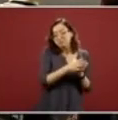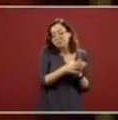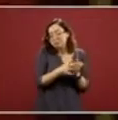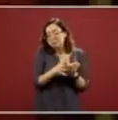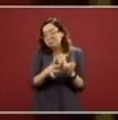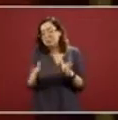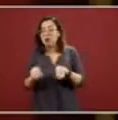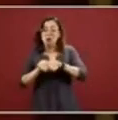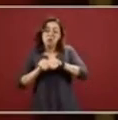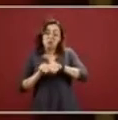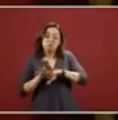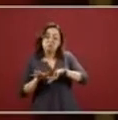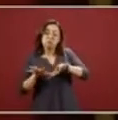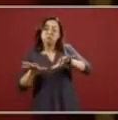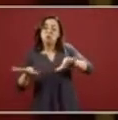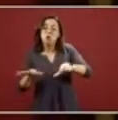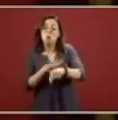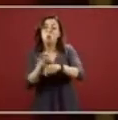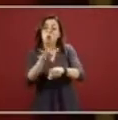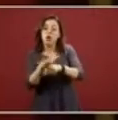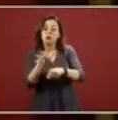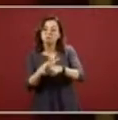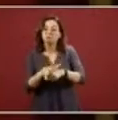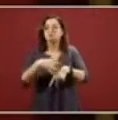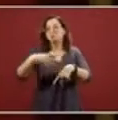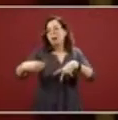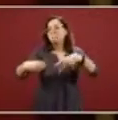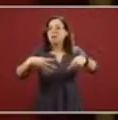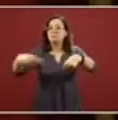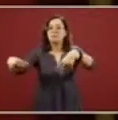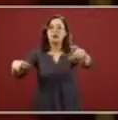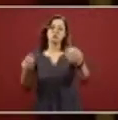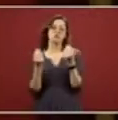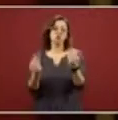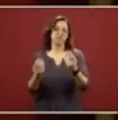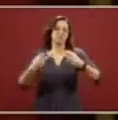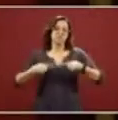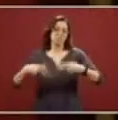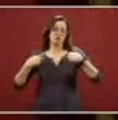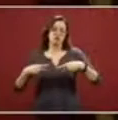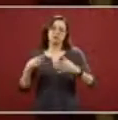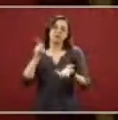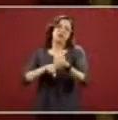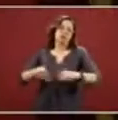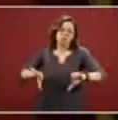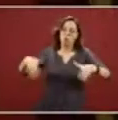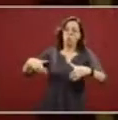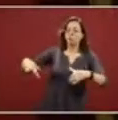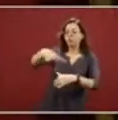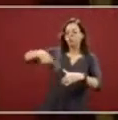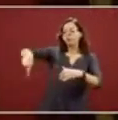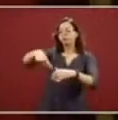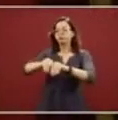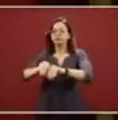realmente a caracterizar por la presencia de brotes comunitarios. O sea, estamos hablando ya de una transmisión que empieza a dispersarse